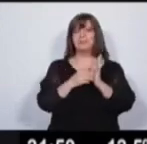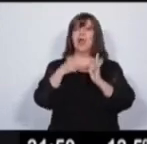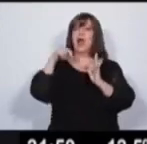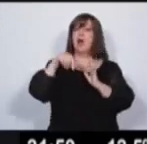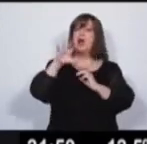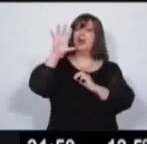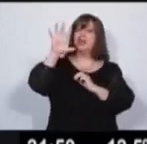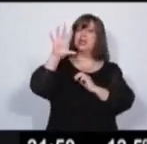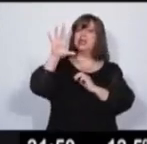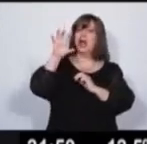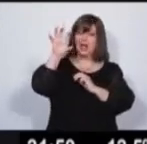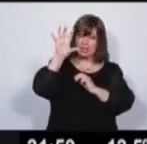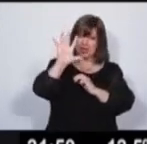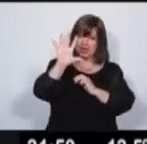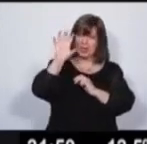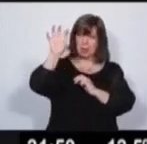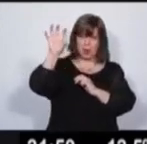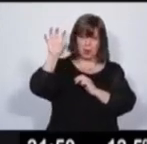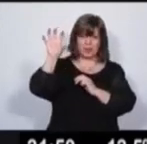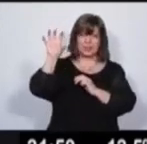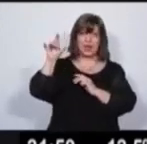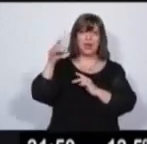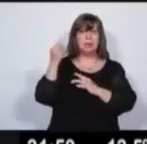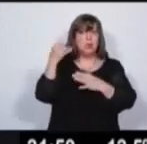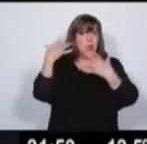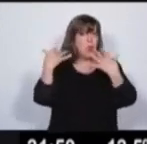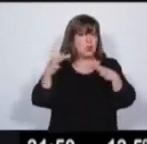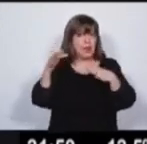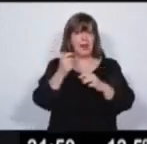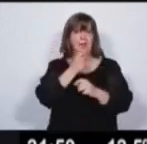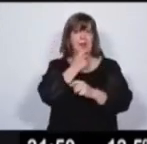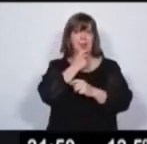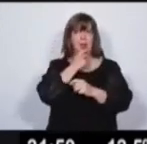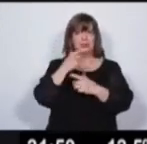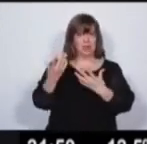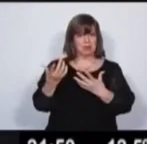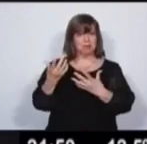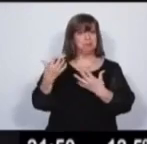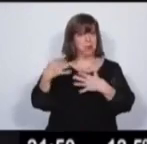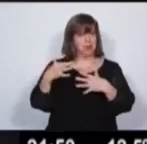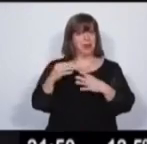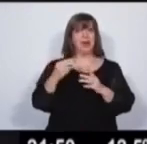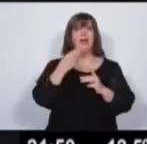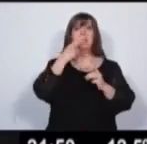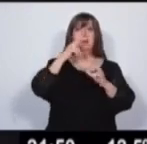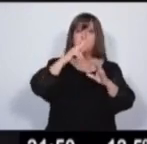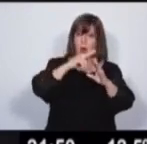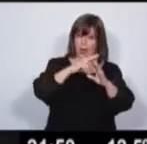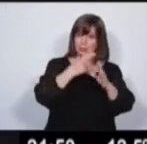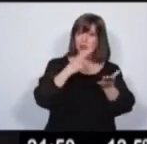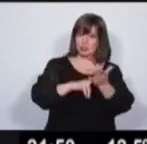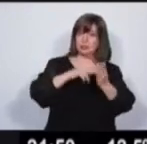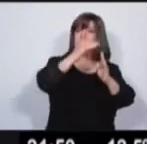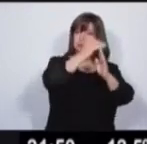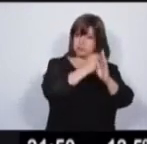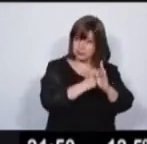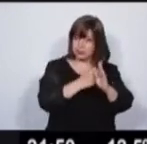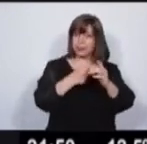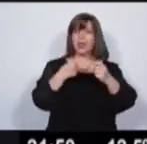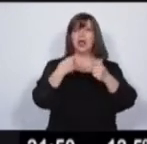provincia fiscalmente más cara de la Argentina bajar impuestos simplificar trámites